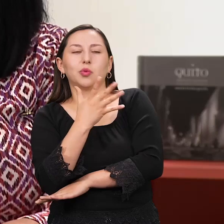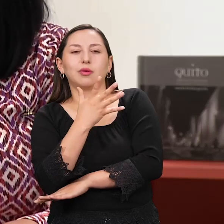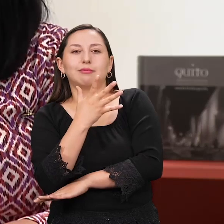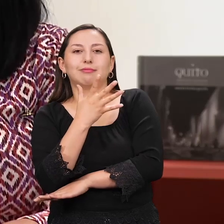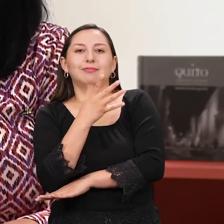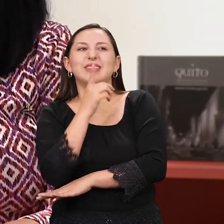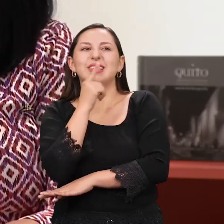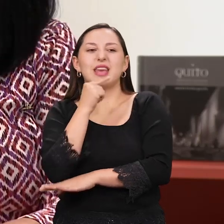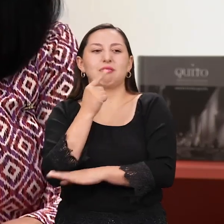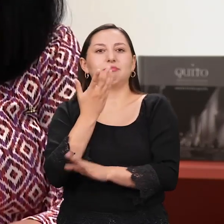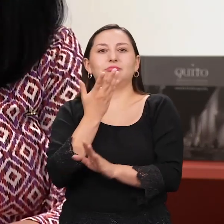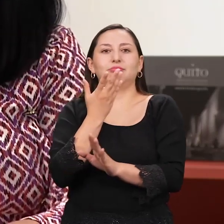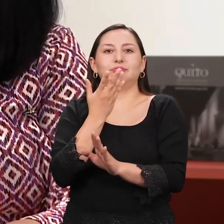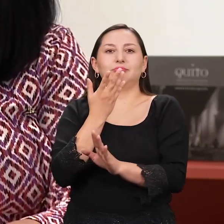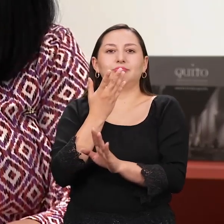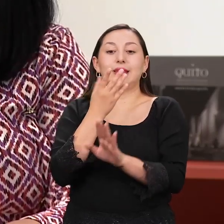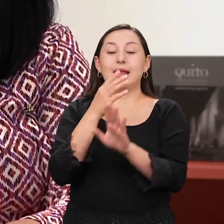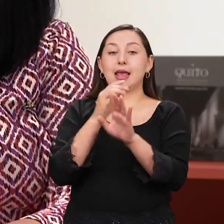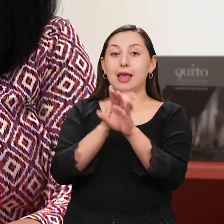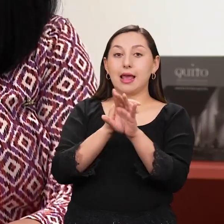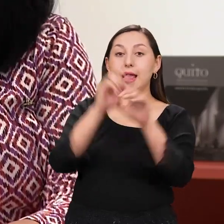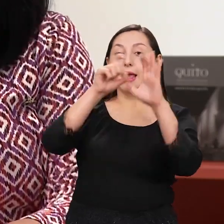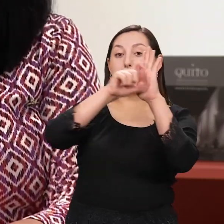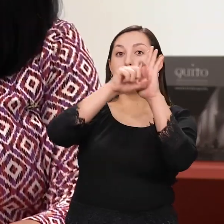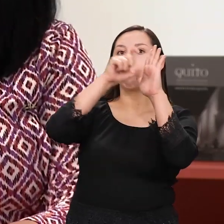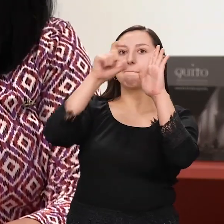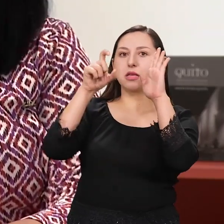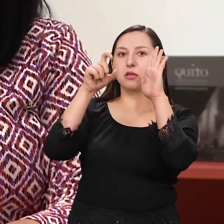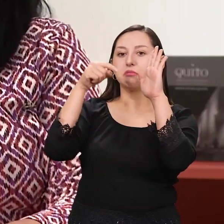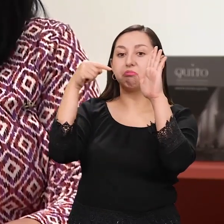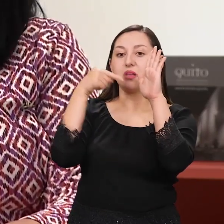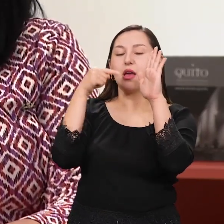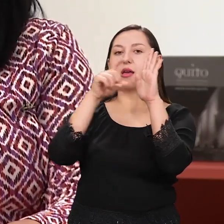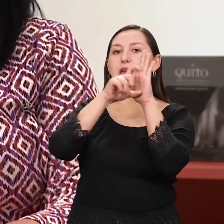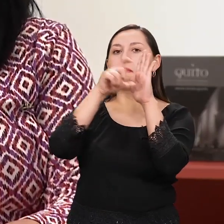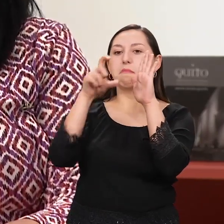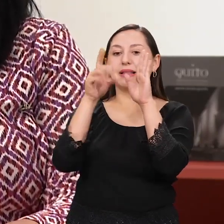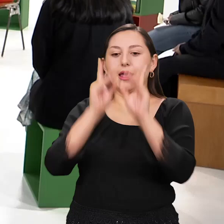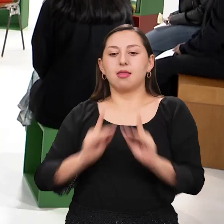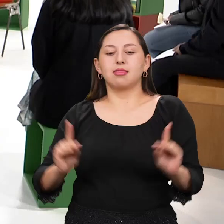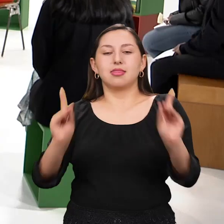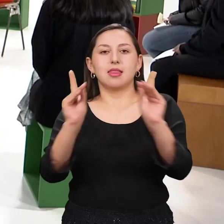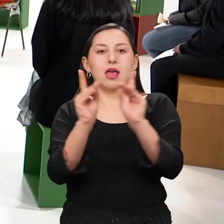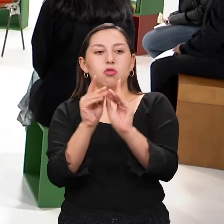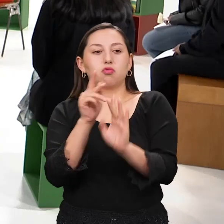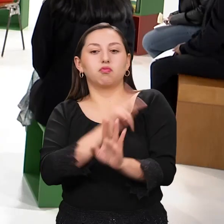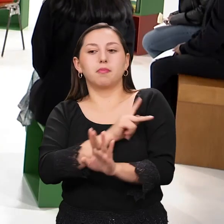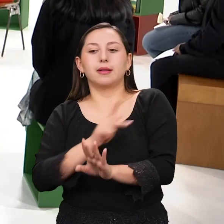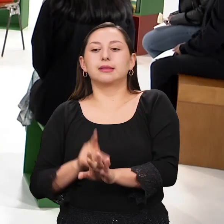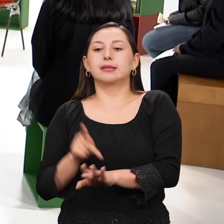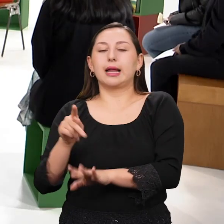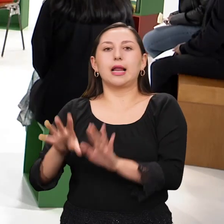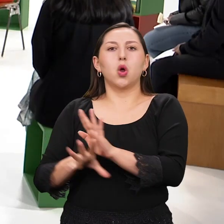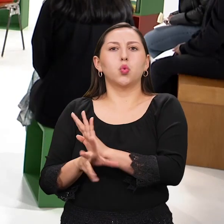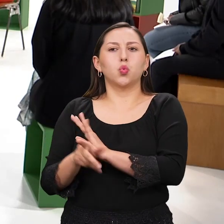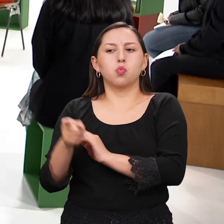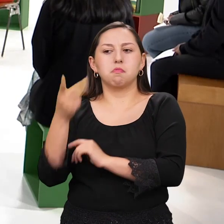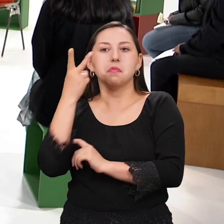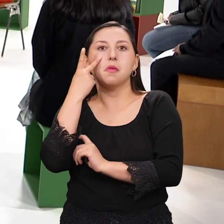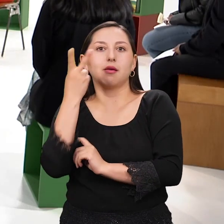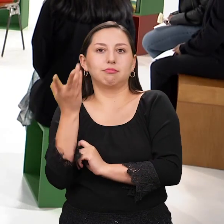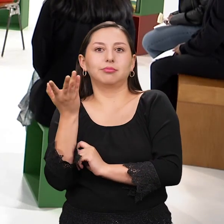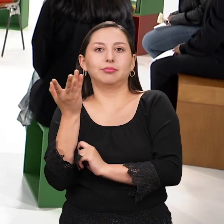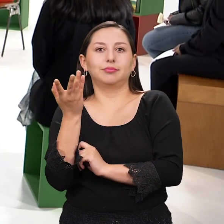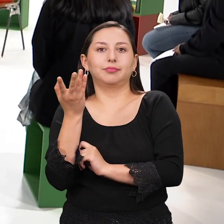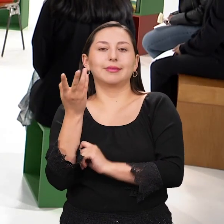grandes empresas que toman tu información y todo lo que hacemos finalmente son datos. Creo que eso nos llama un